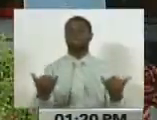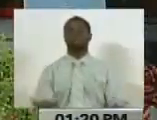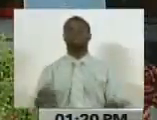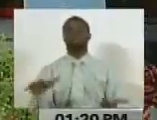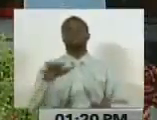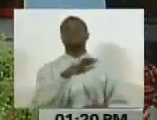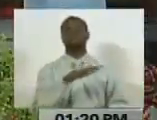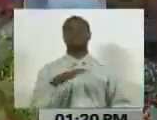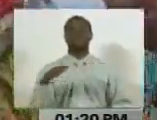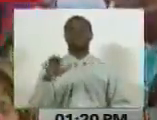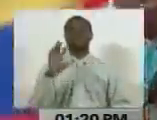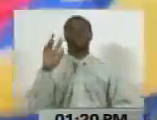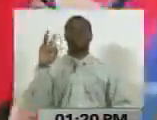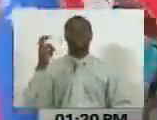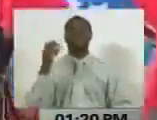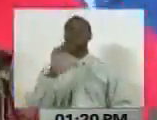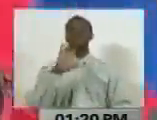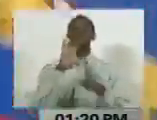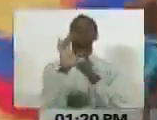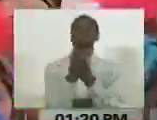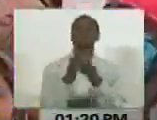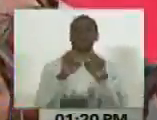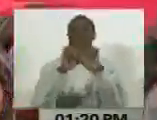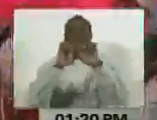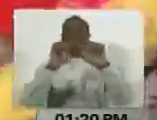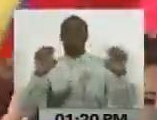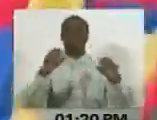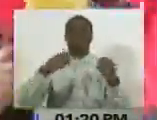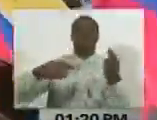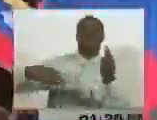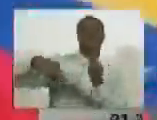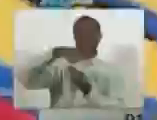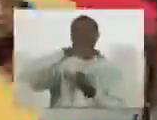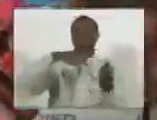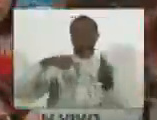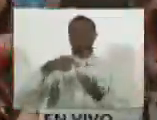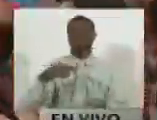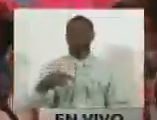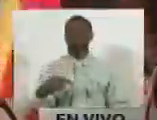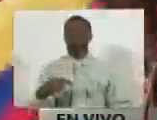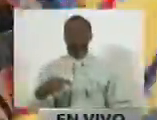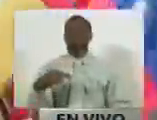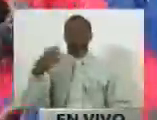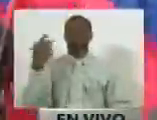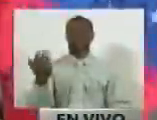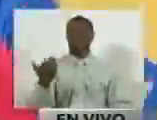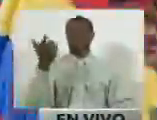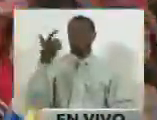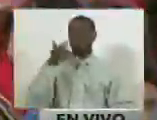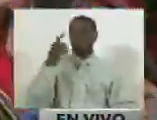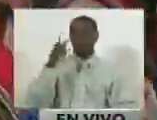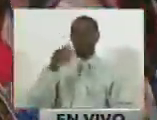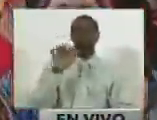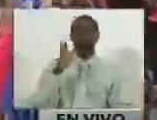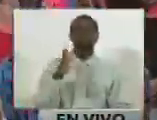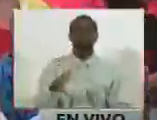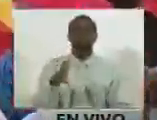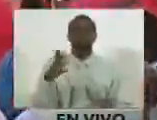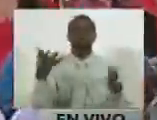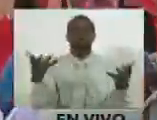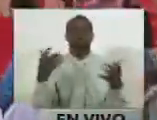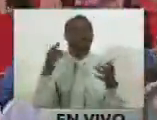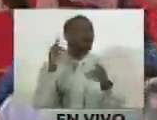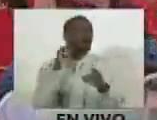de cultura, educación y revolución, tenemos la oportunidad de disfrutar de un género de